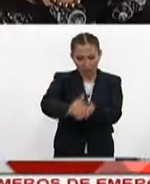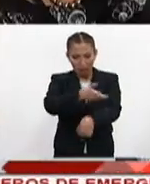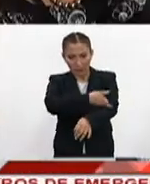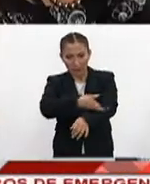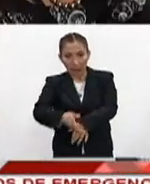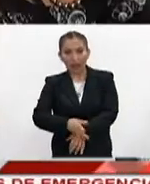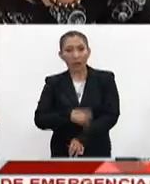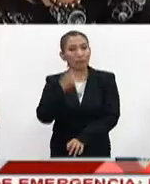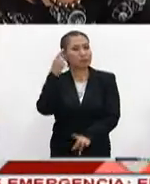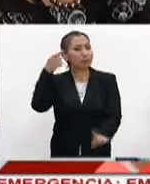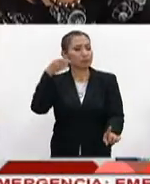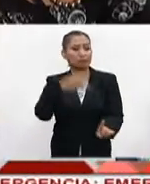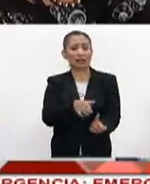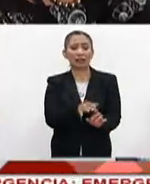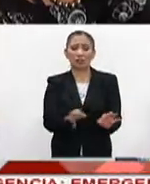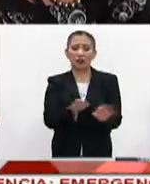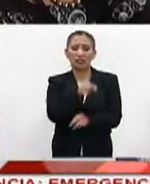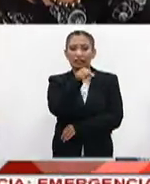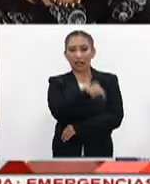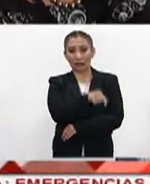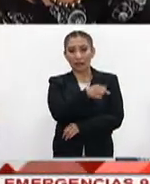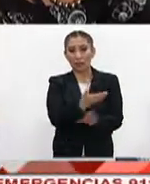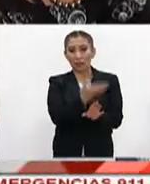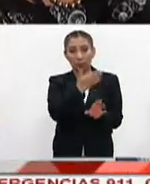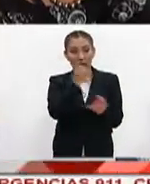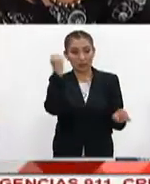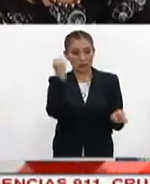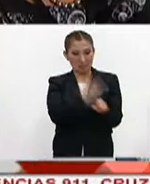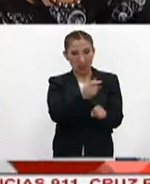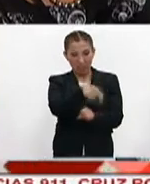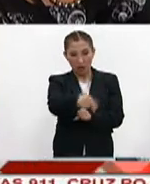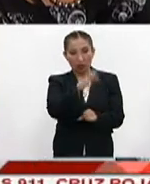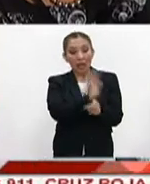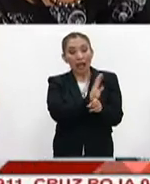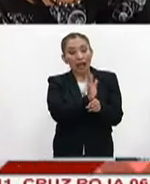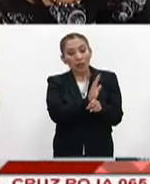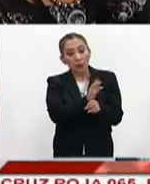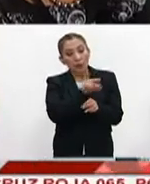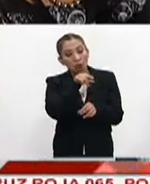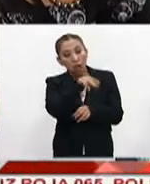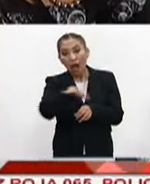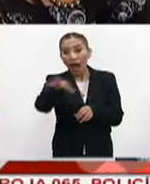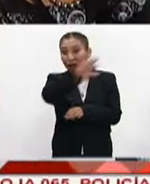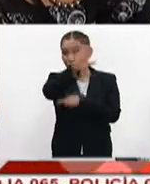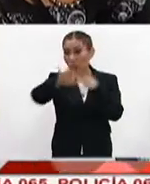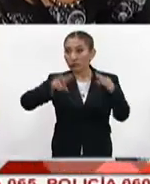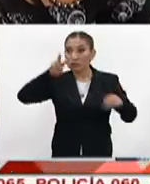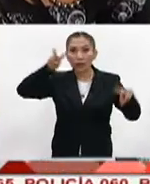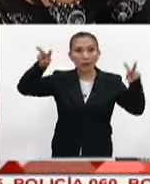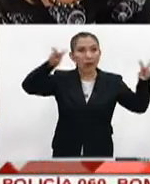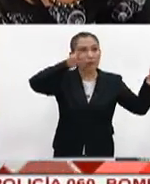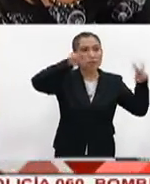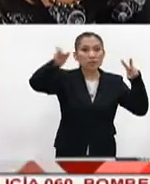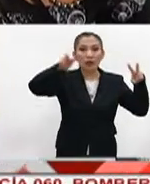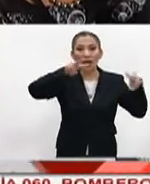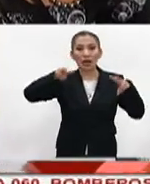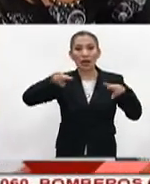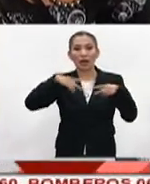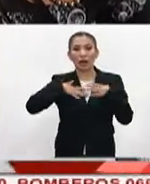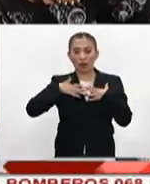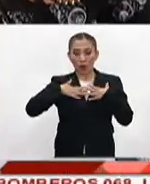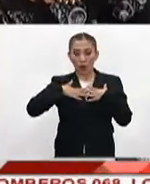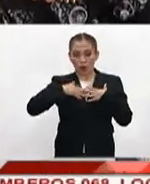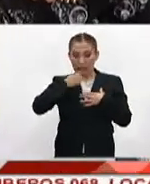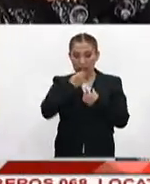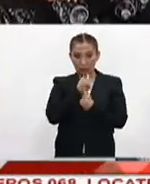La intención principal, digamos, desde muy pronto en la película es que todo lo que se ve desde el